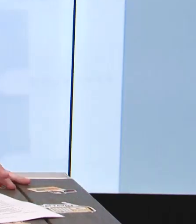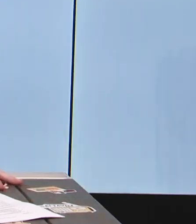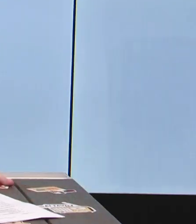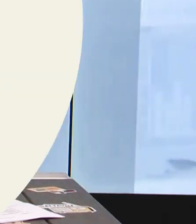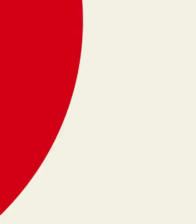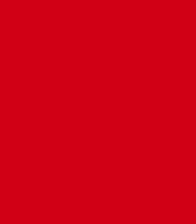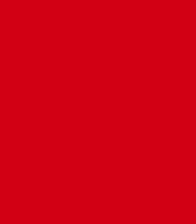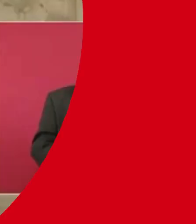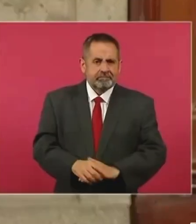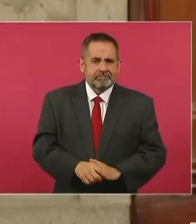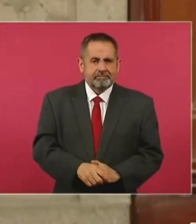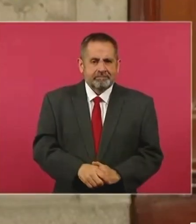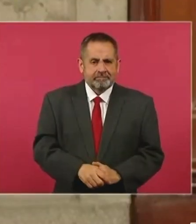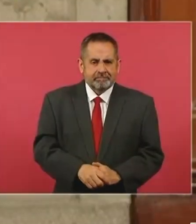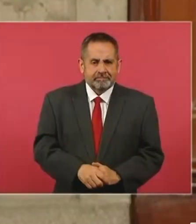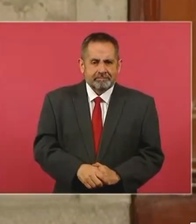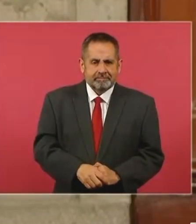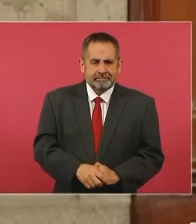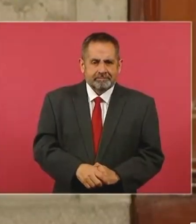animales.